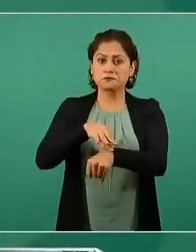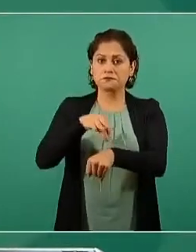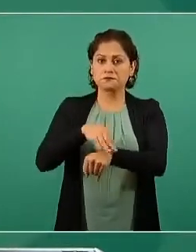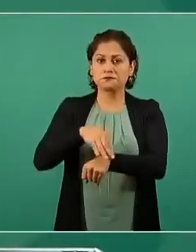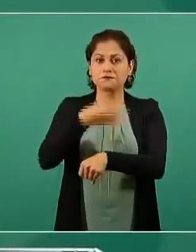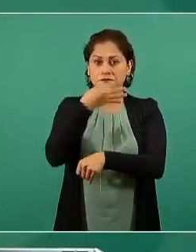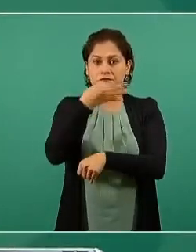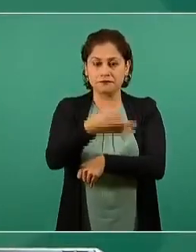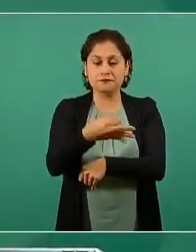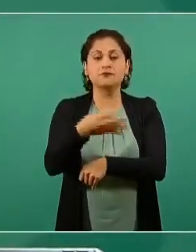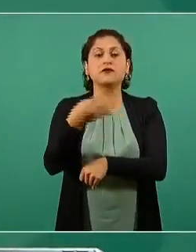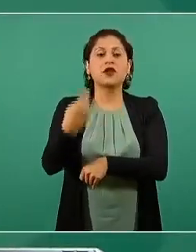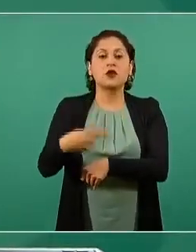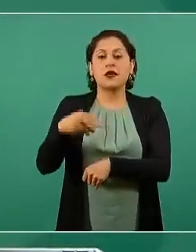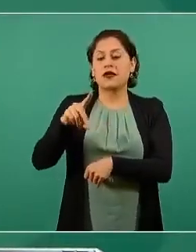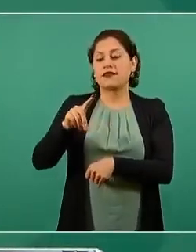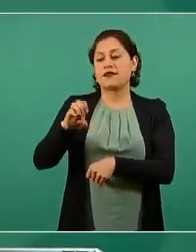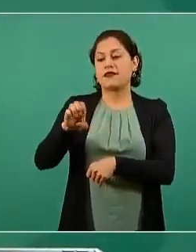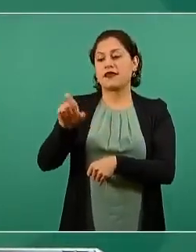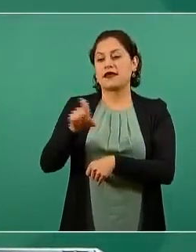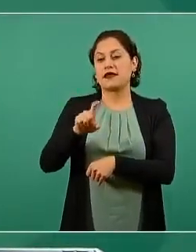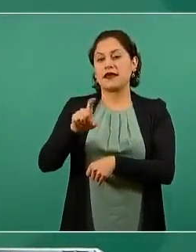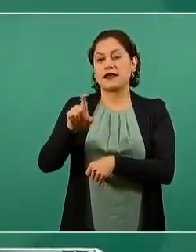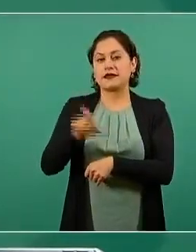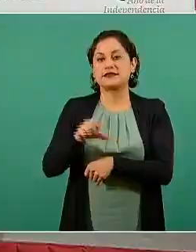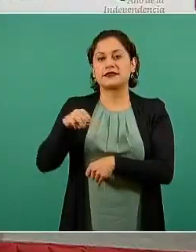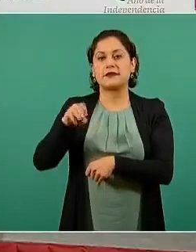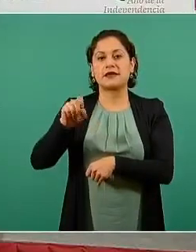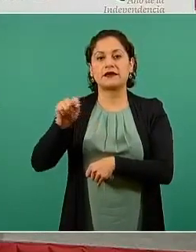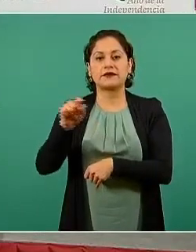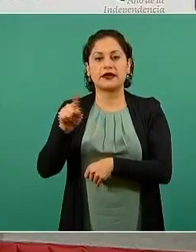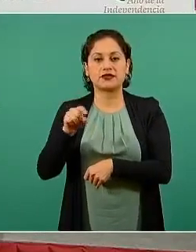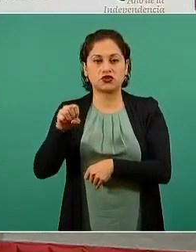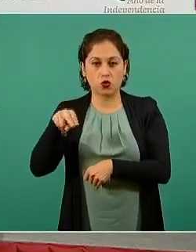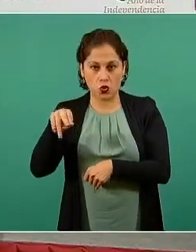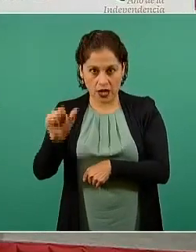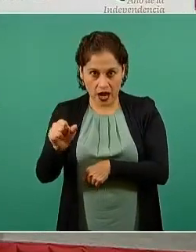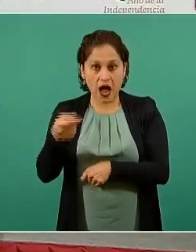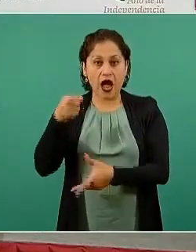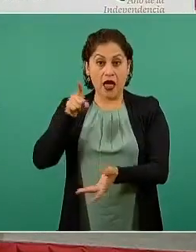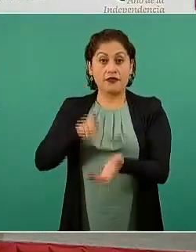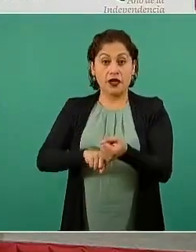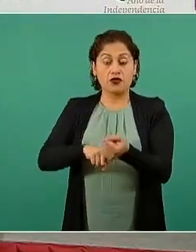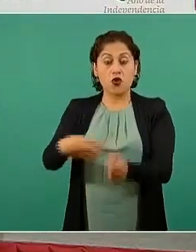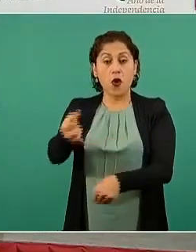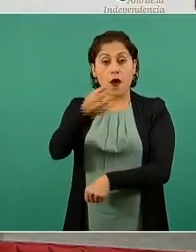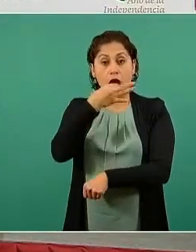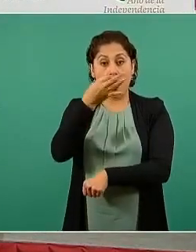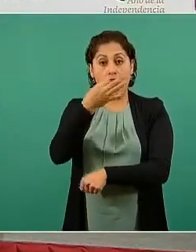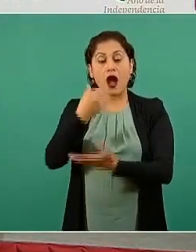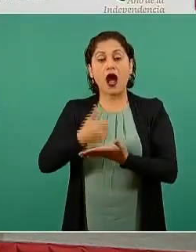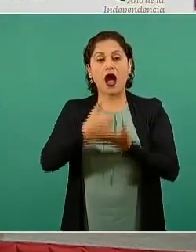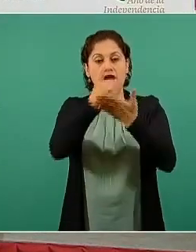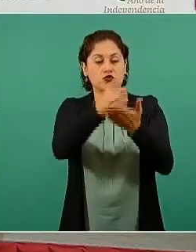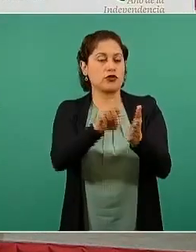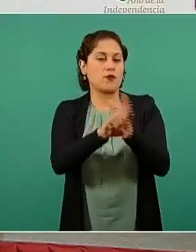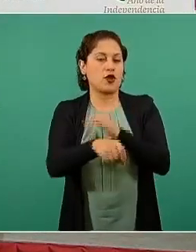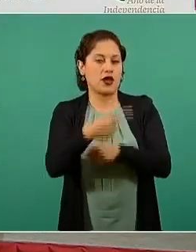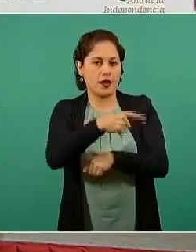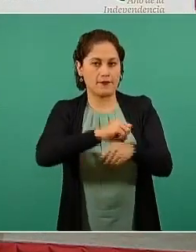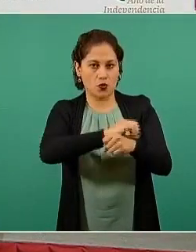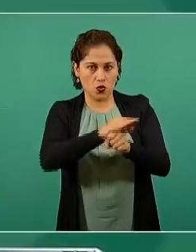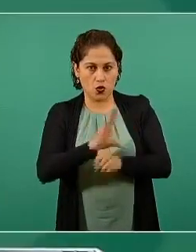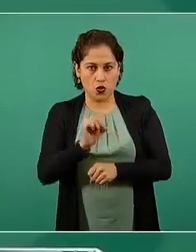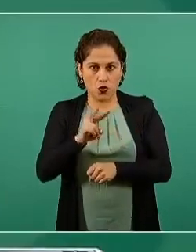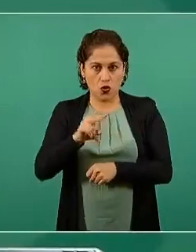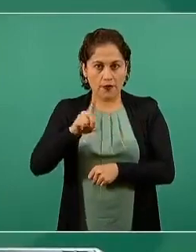específico dexametasona, está indicado en el tratamiento de ciertas situaciones de COVID, no en todos los casos,